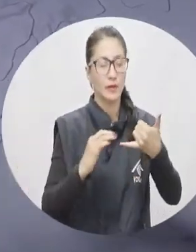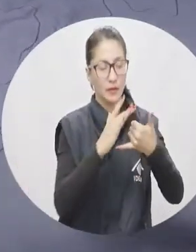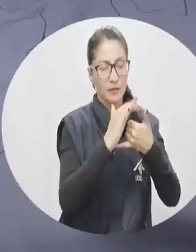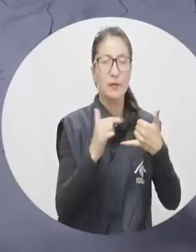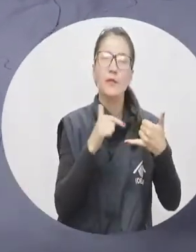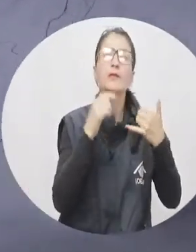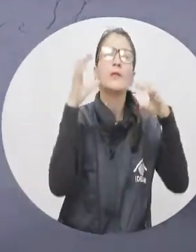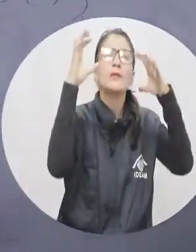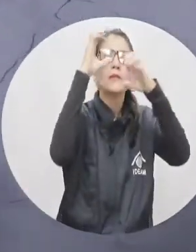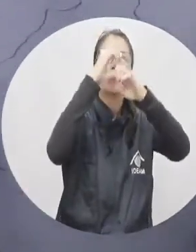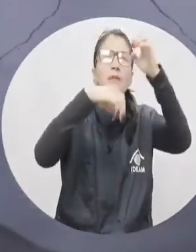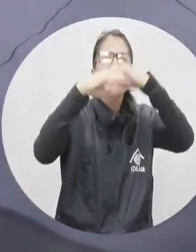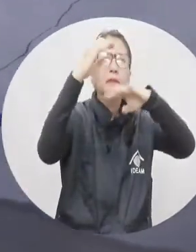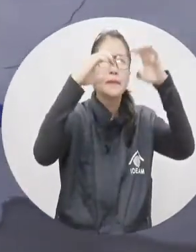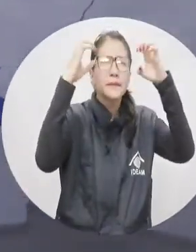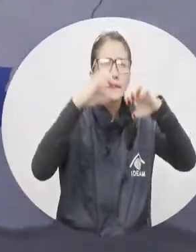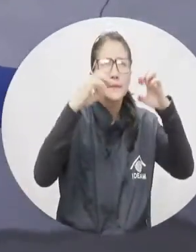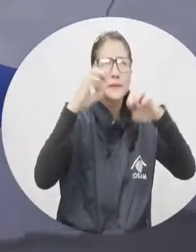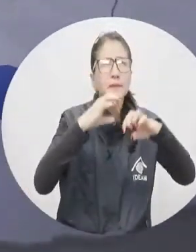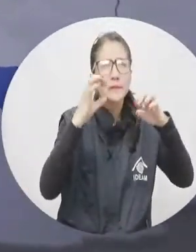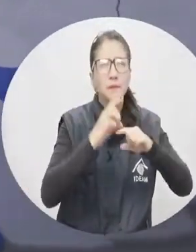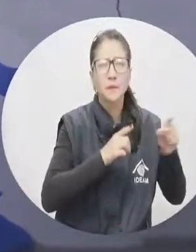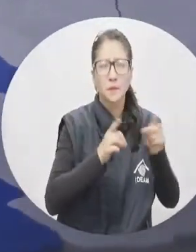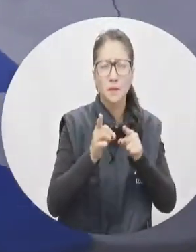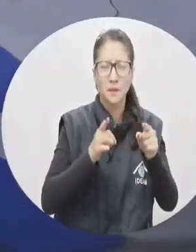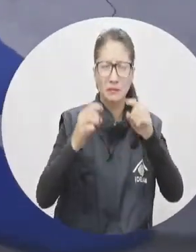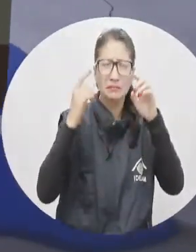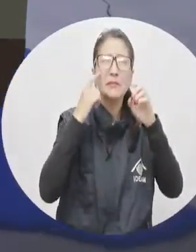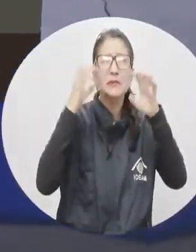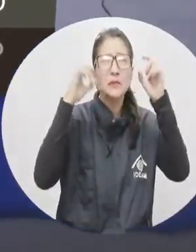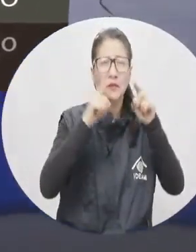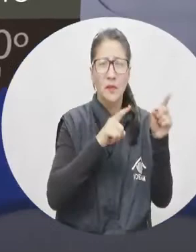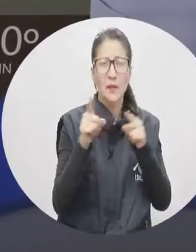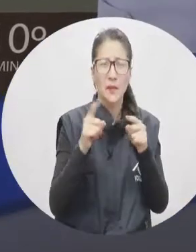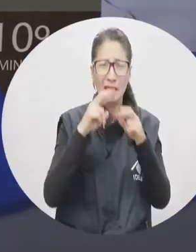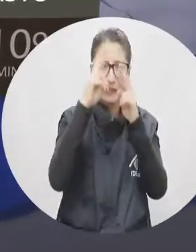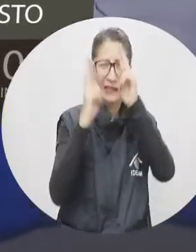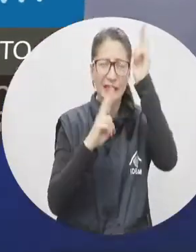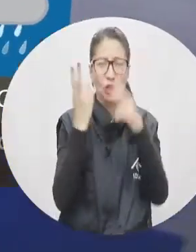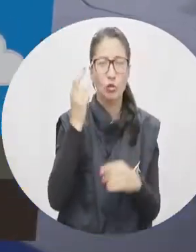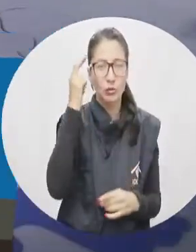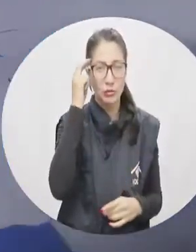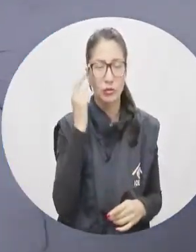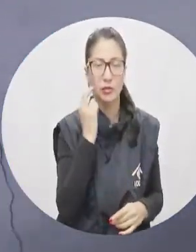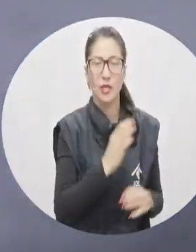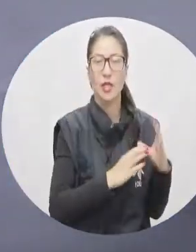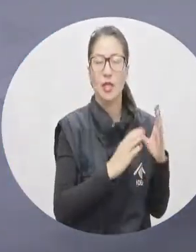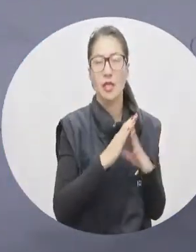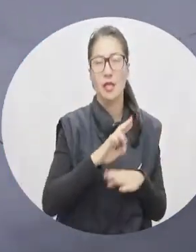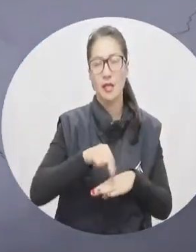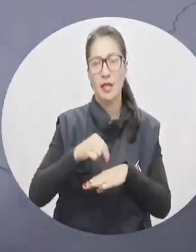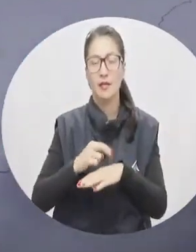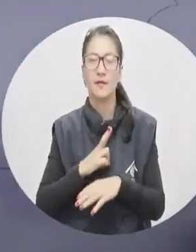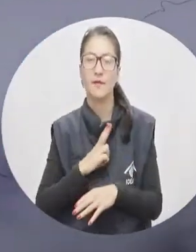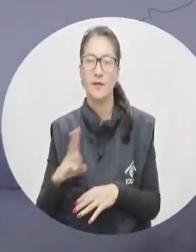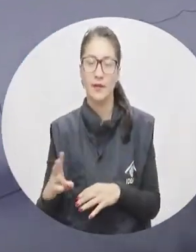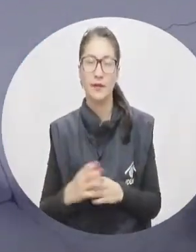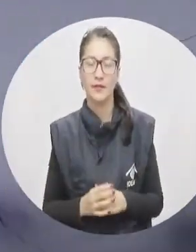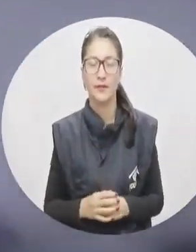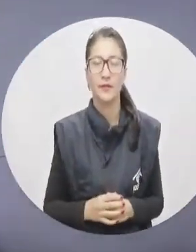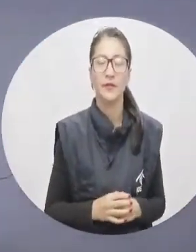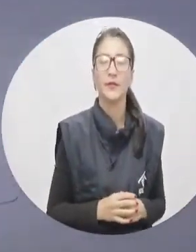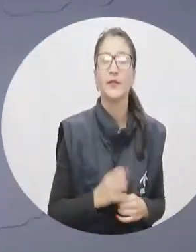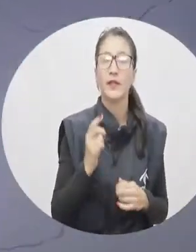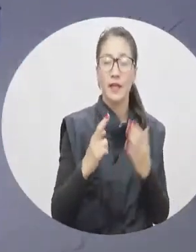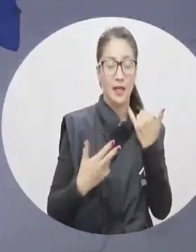cielo encapotado, pasado por agua y con claras opciones de lluvias eléctricas en Chocó, Cauca, Nariño y Valle. En la región